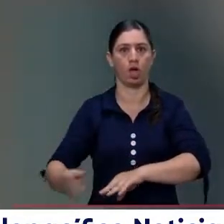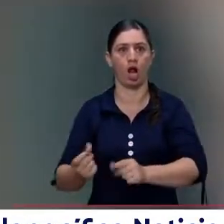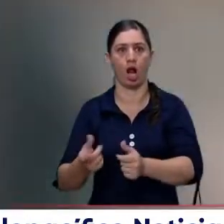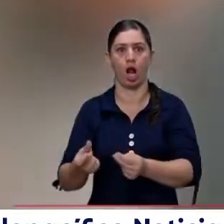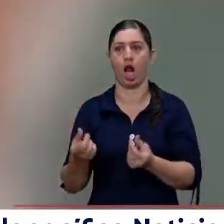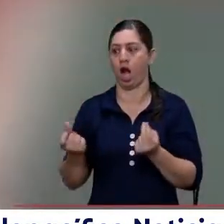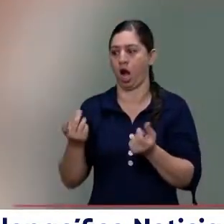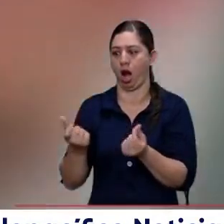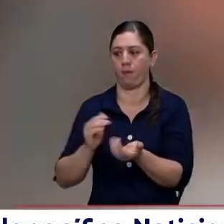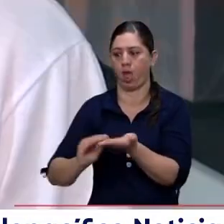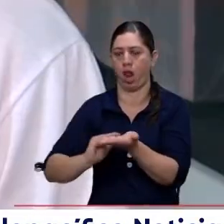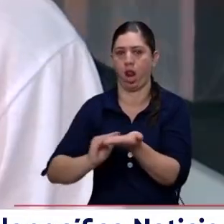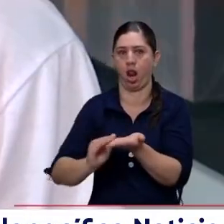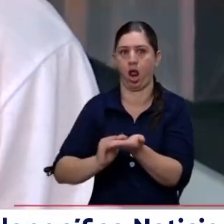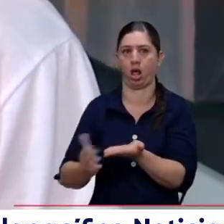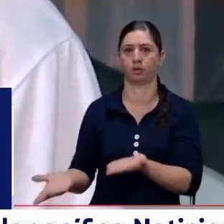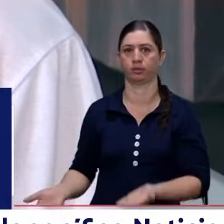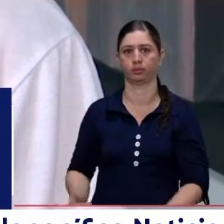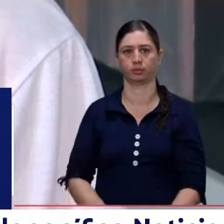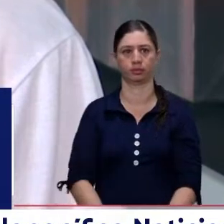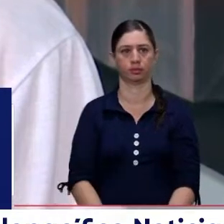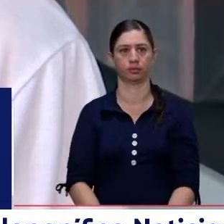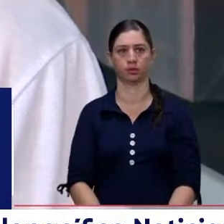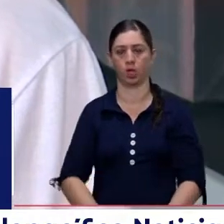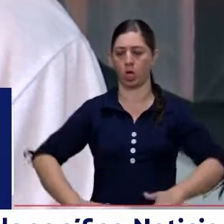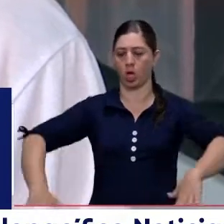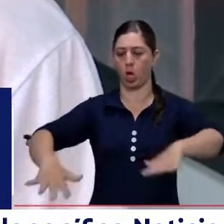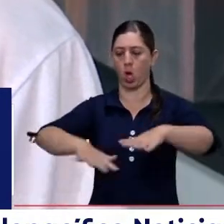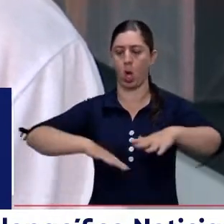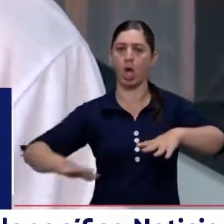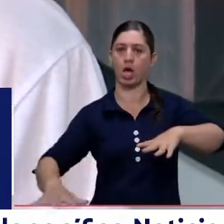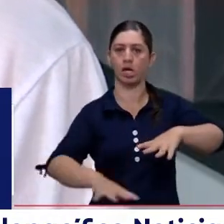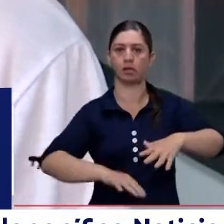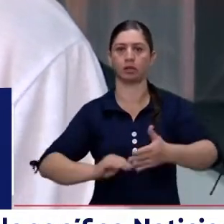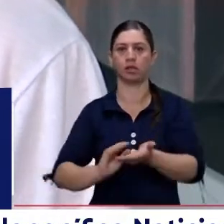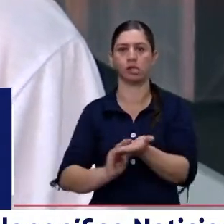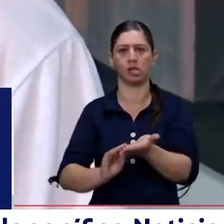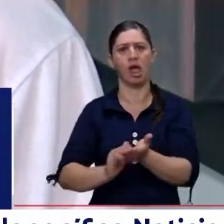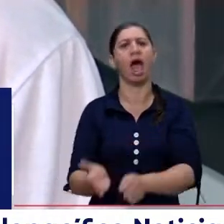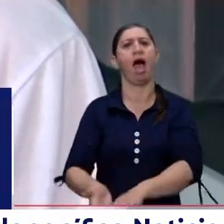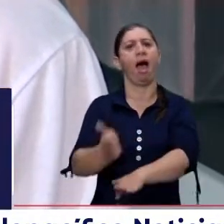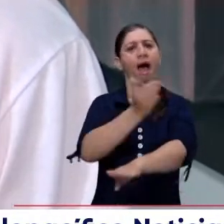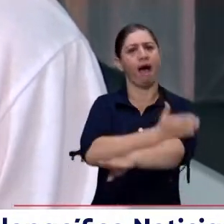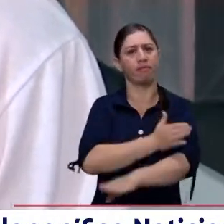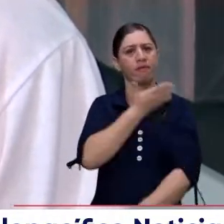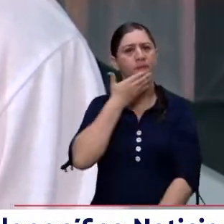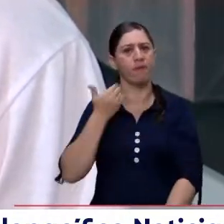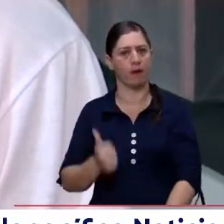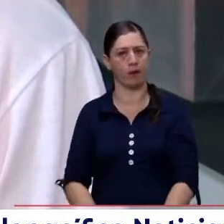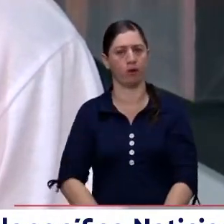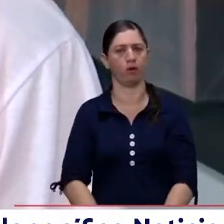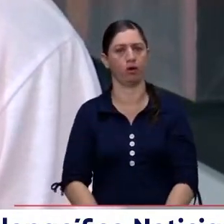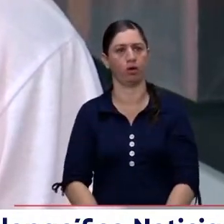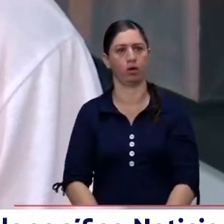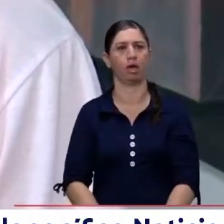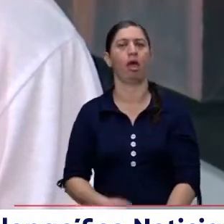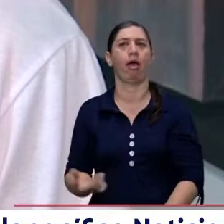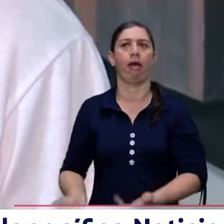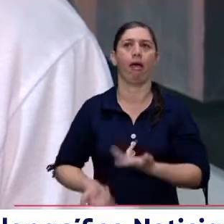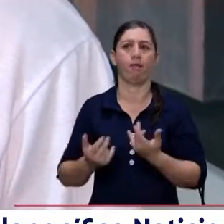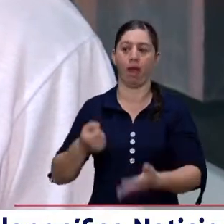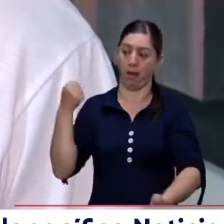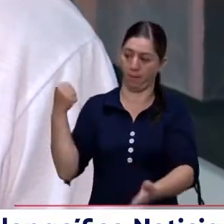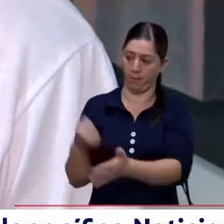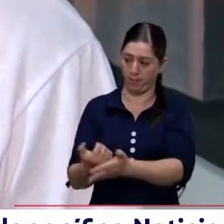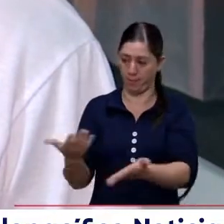sí corren a tapar, vea. A tapar el hueco, ¿por qué no lo hicieron antes? Ya, sino que tuvieron que esperar